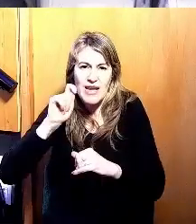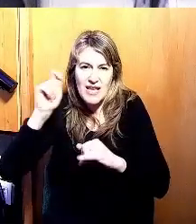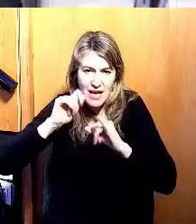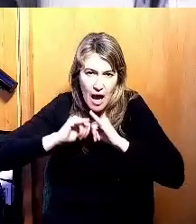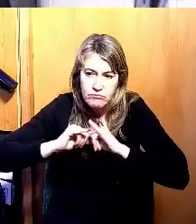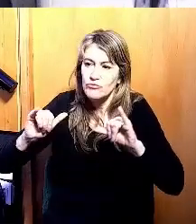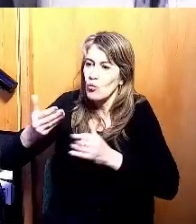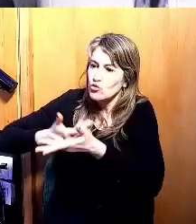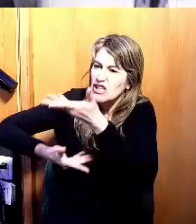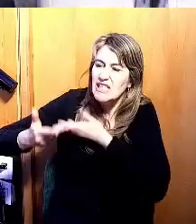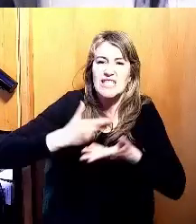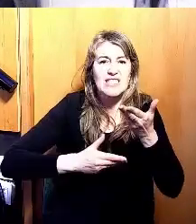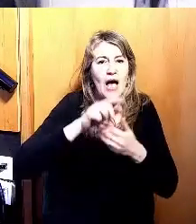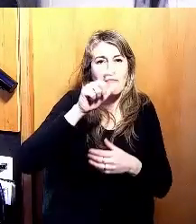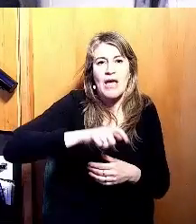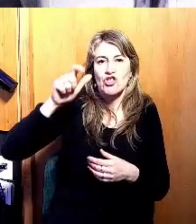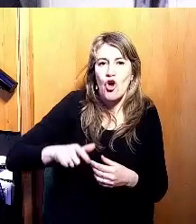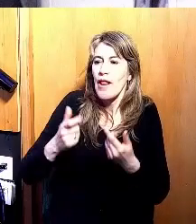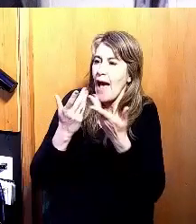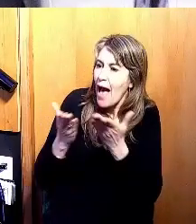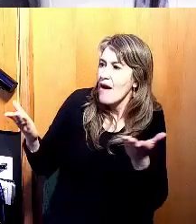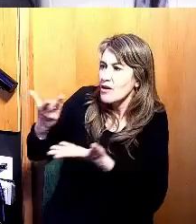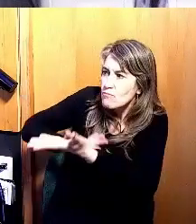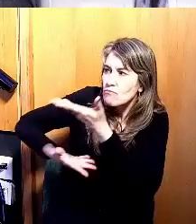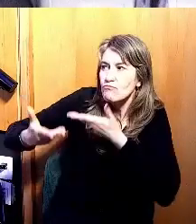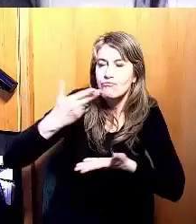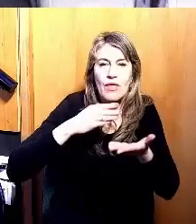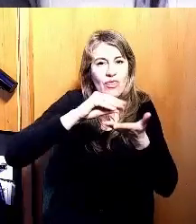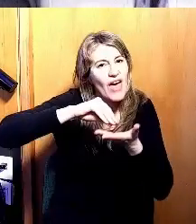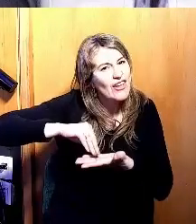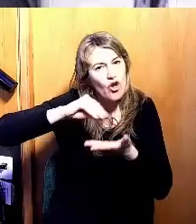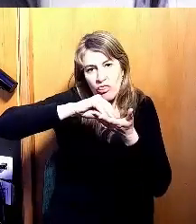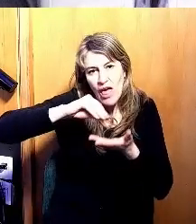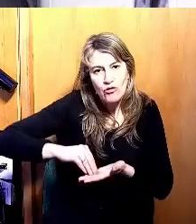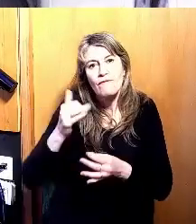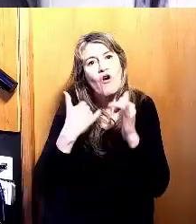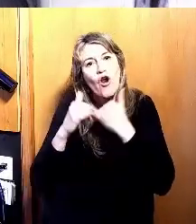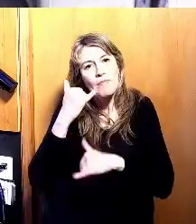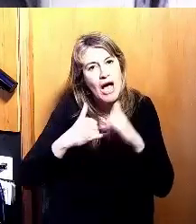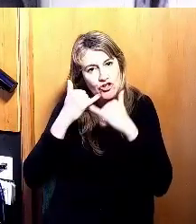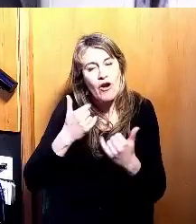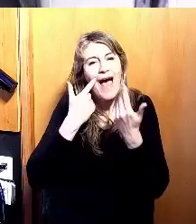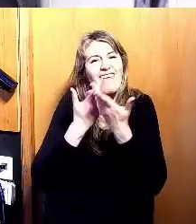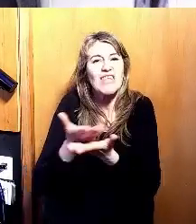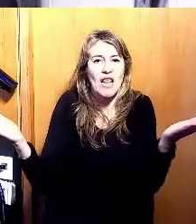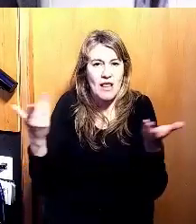el intercambio con la ciudadanía y con todos los actores de la sociedad a través de los datos y la información abierta.